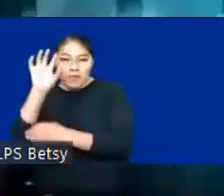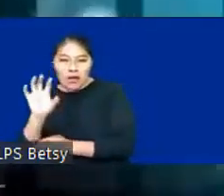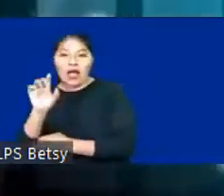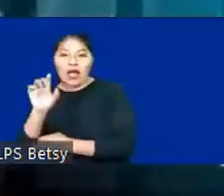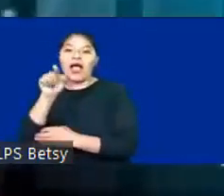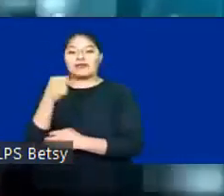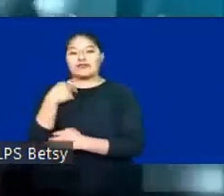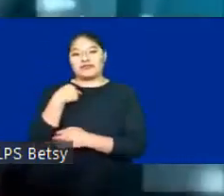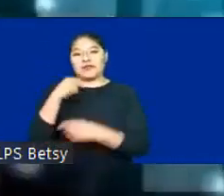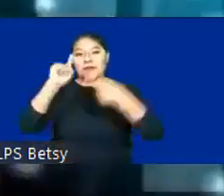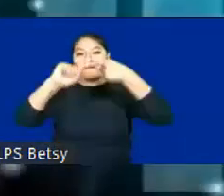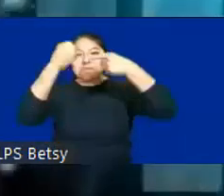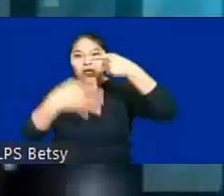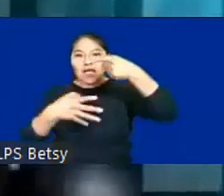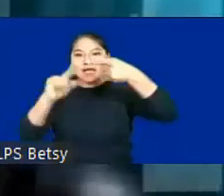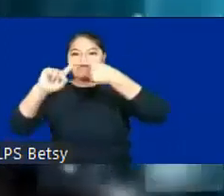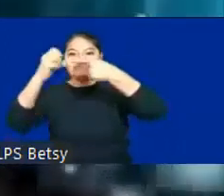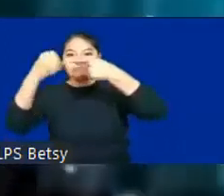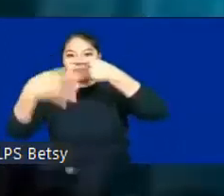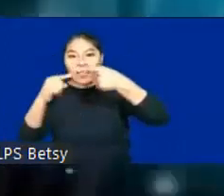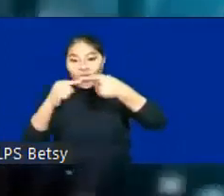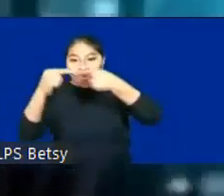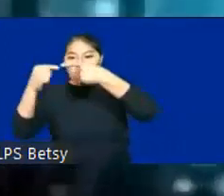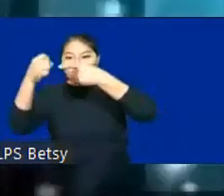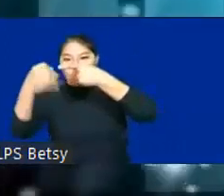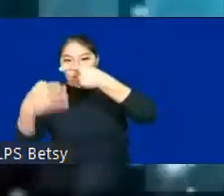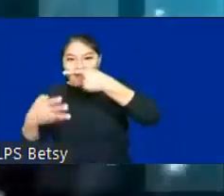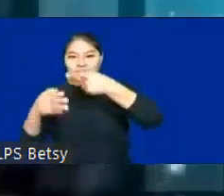mejorar o modernizar o innovar